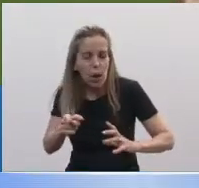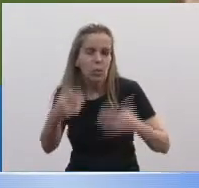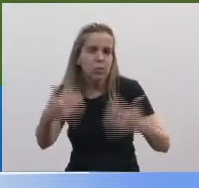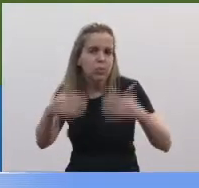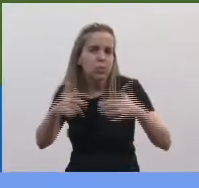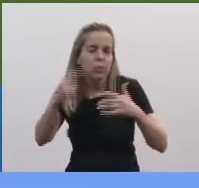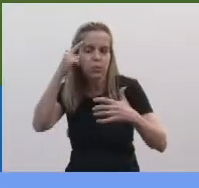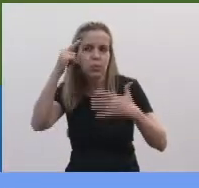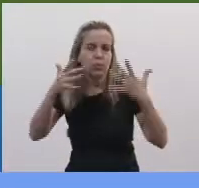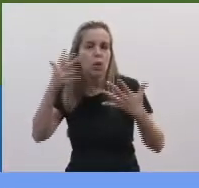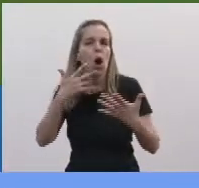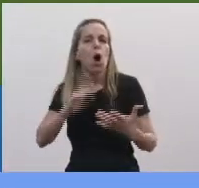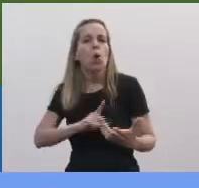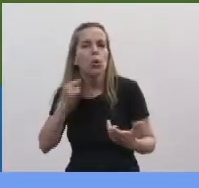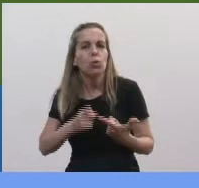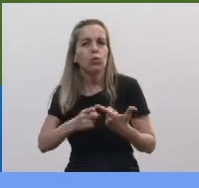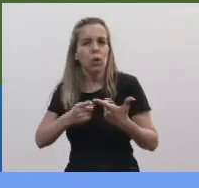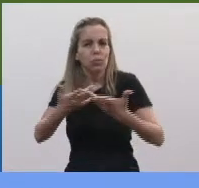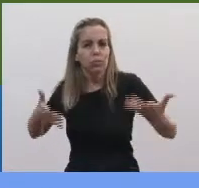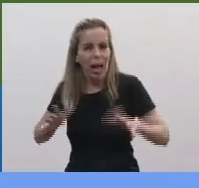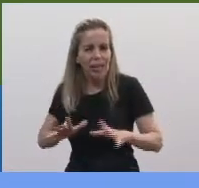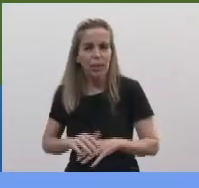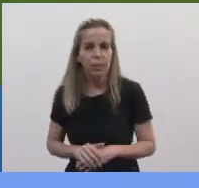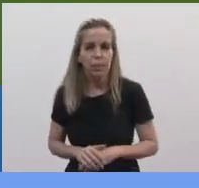belleza, de creatividad, de orgullo, de hombría.